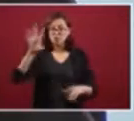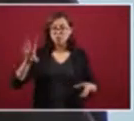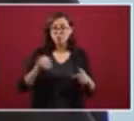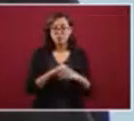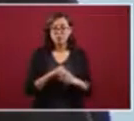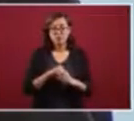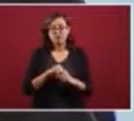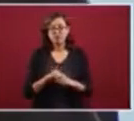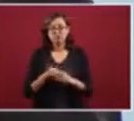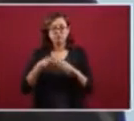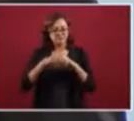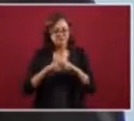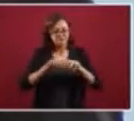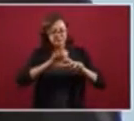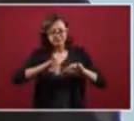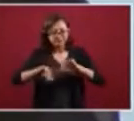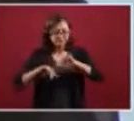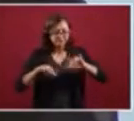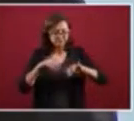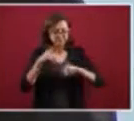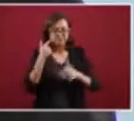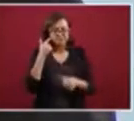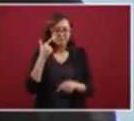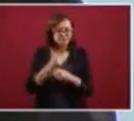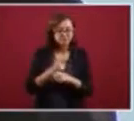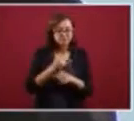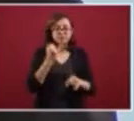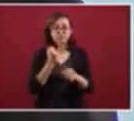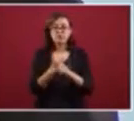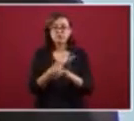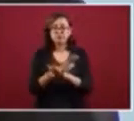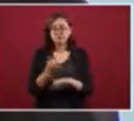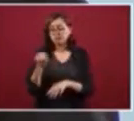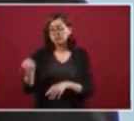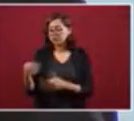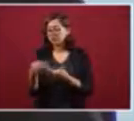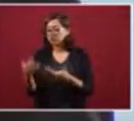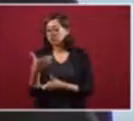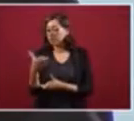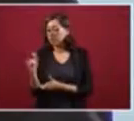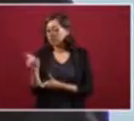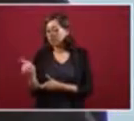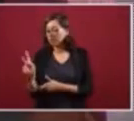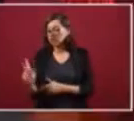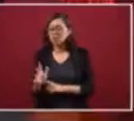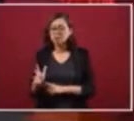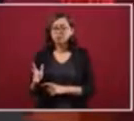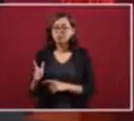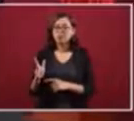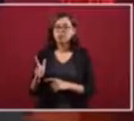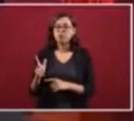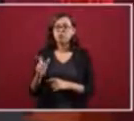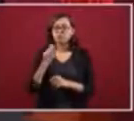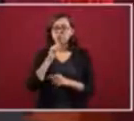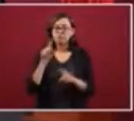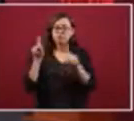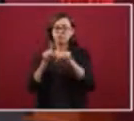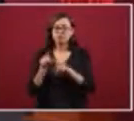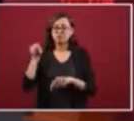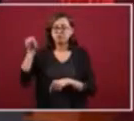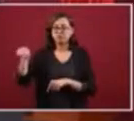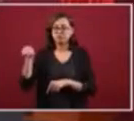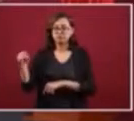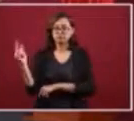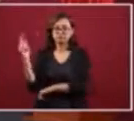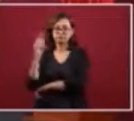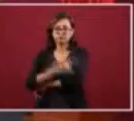no corroborar la información que se obtuvo en campo y en el despliegue que se hizo en el hangar